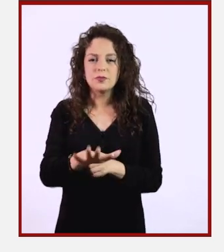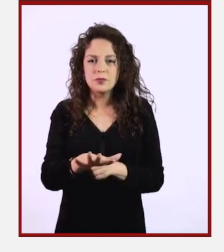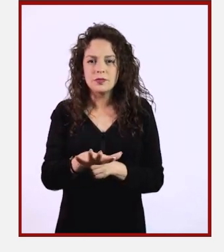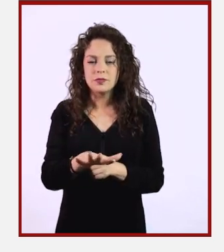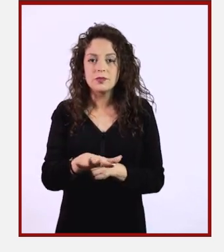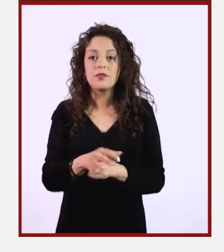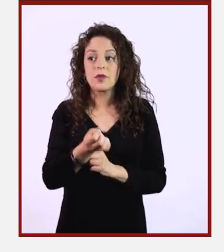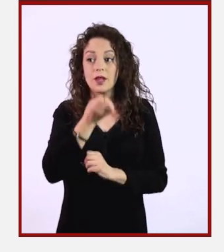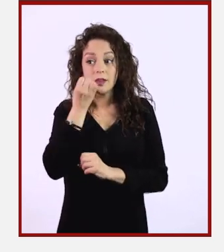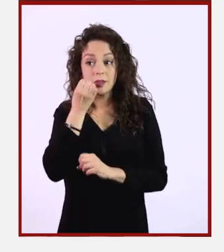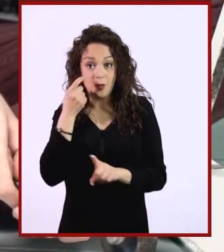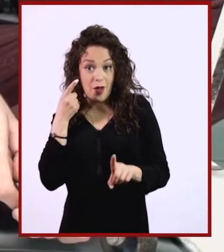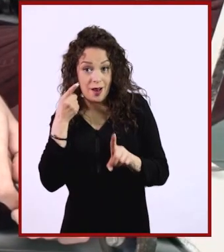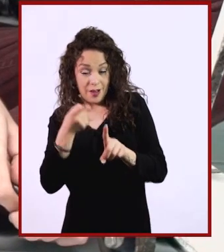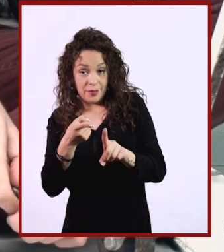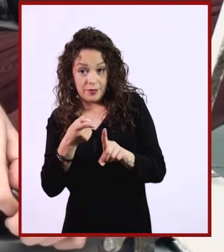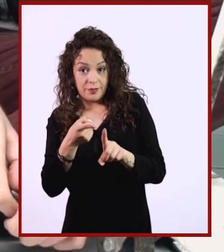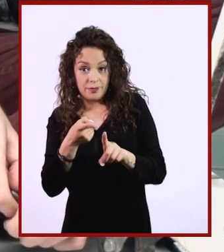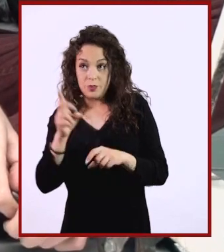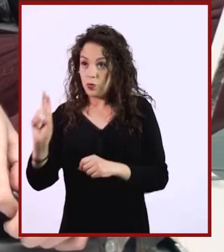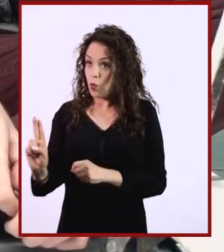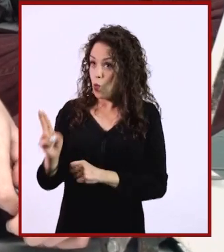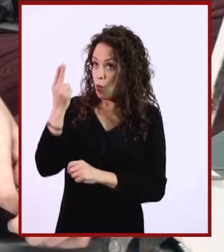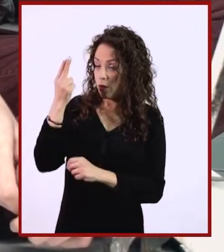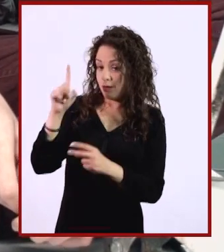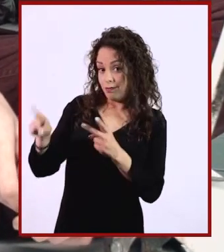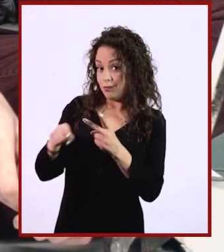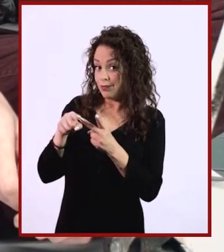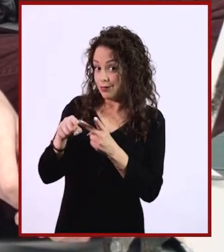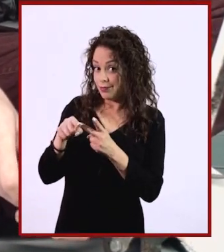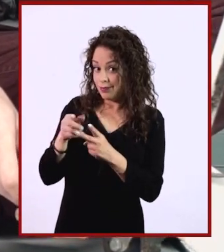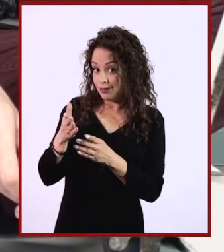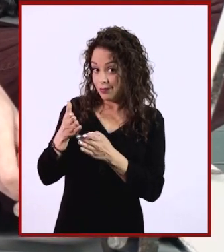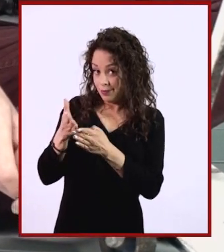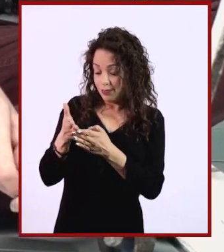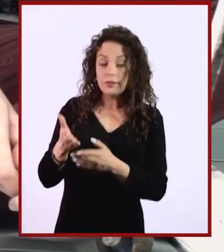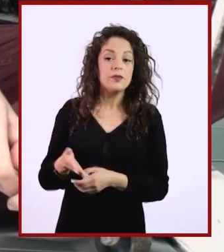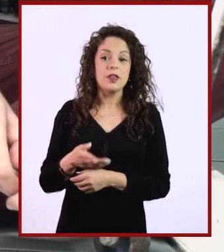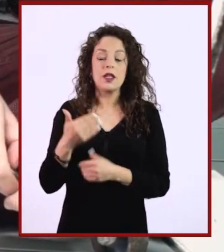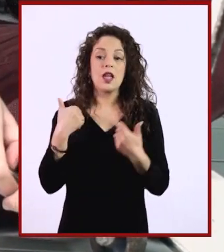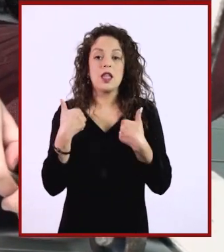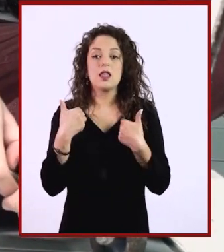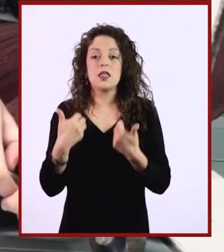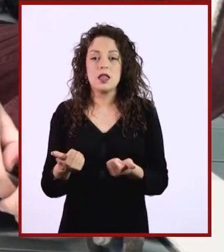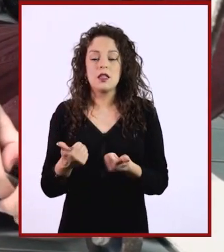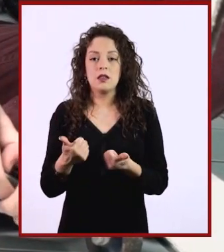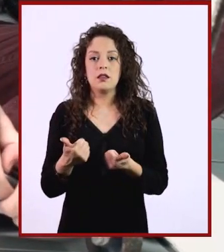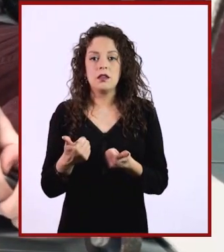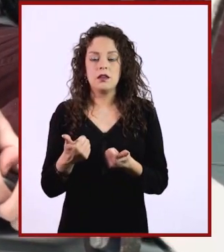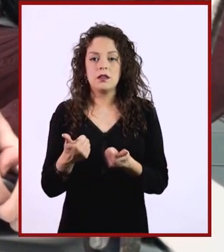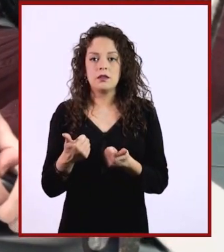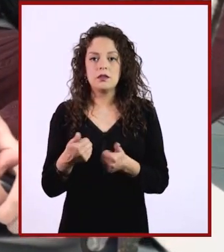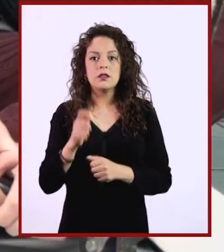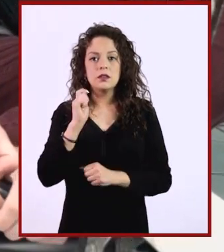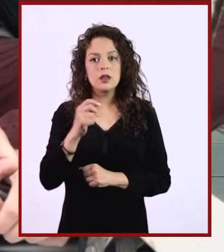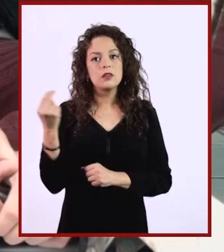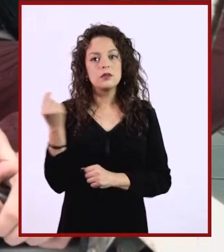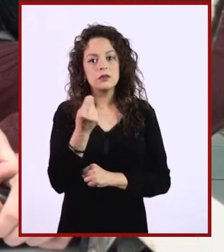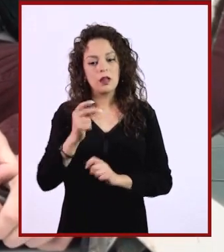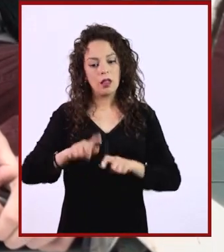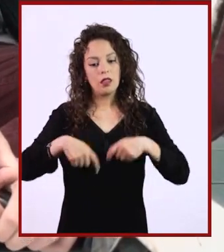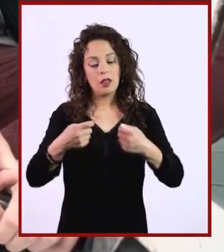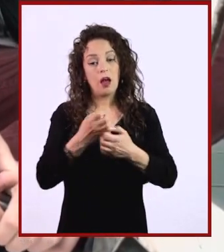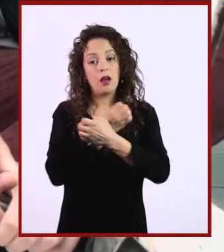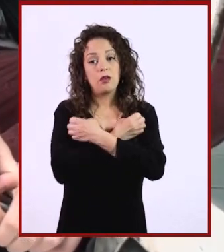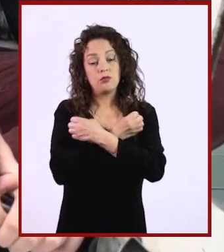por ejemplo, las escuelas, ¿no? O las universidades estén conscientes de generar una